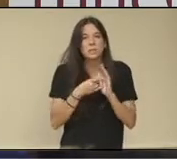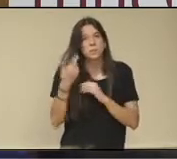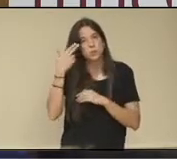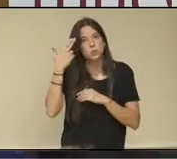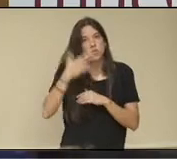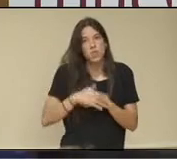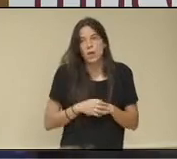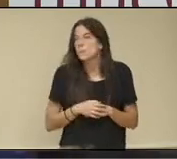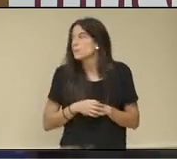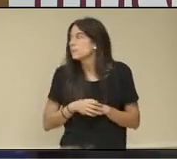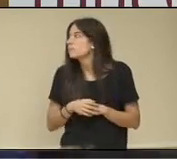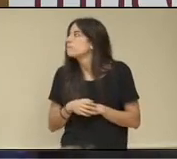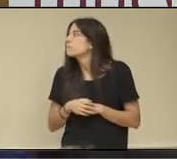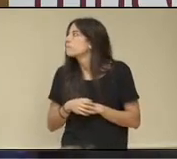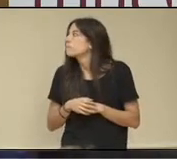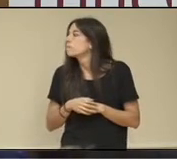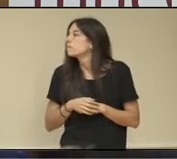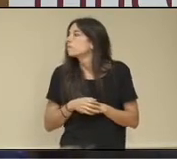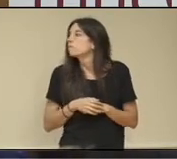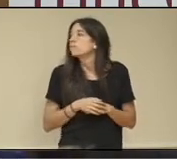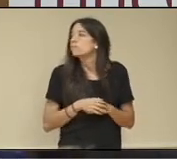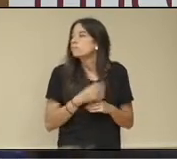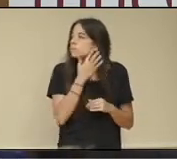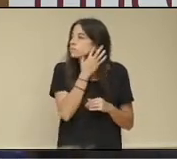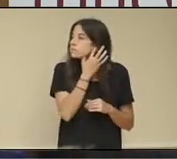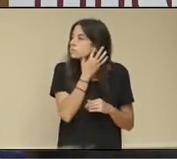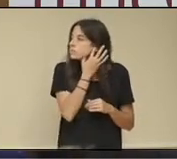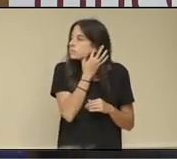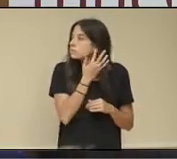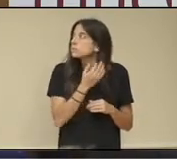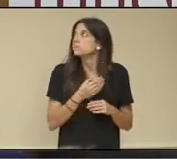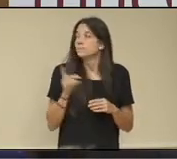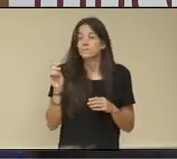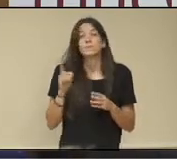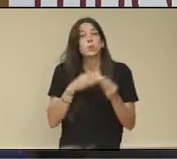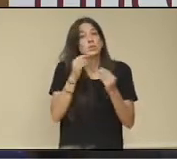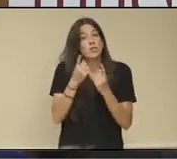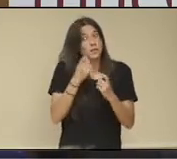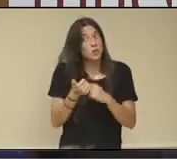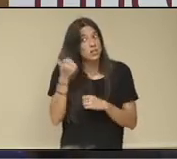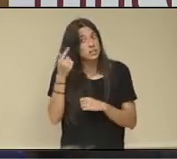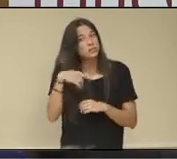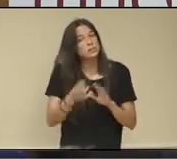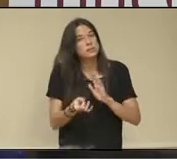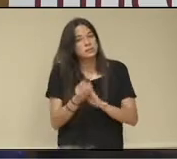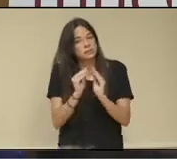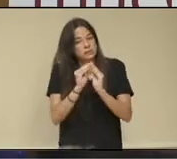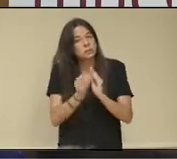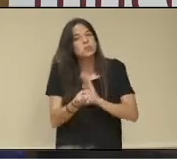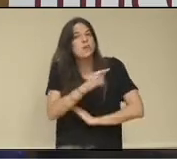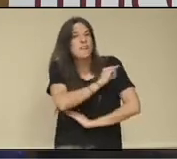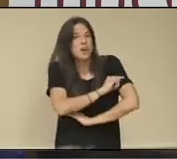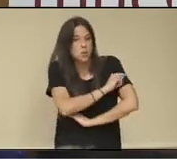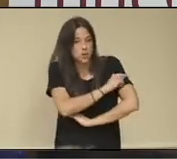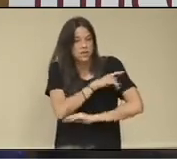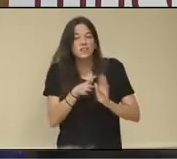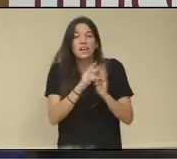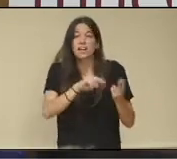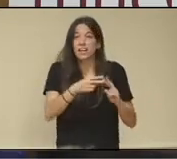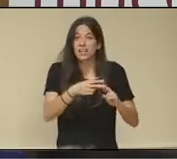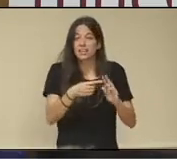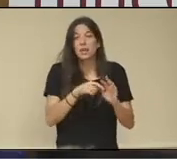Bueno, pues con esta información hemos construido un candidato al que le hemos eliminado el gen de